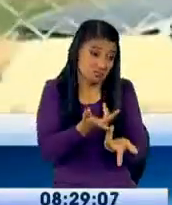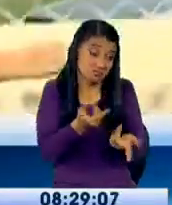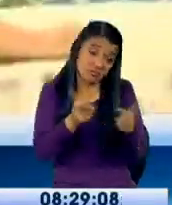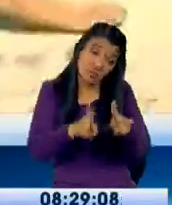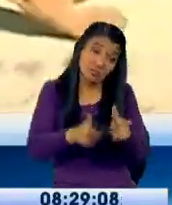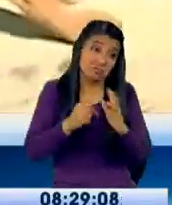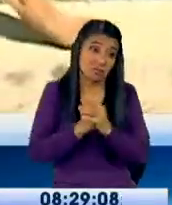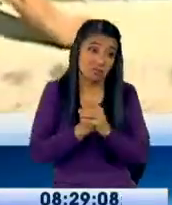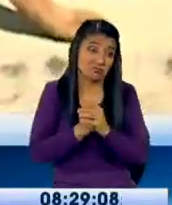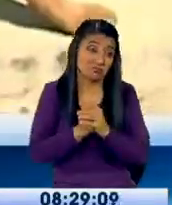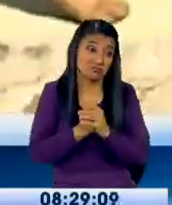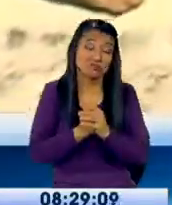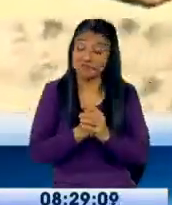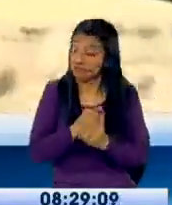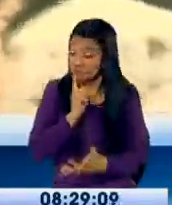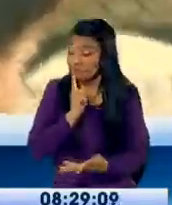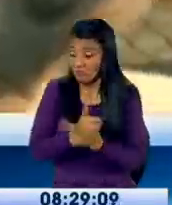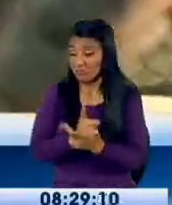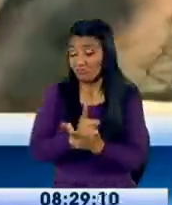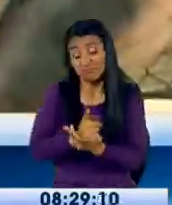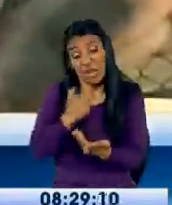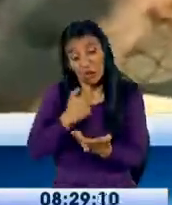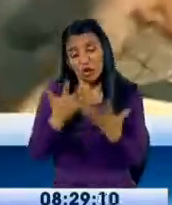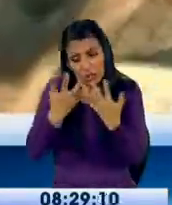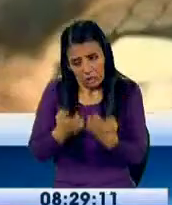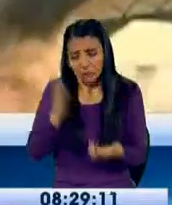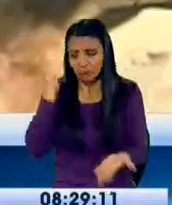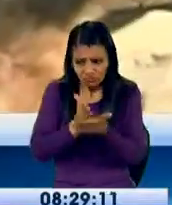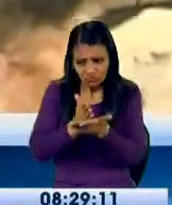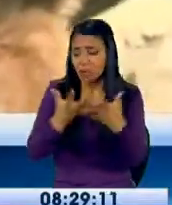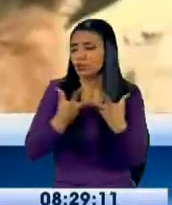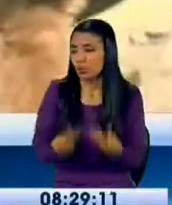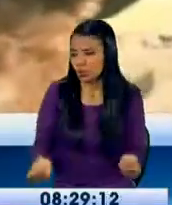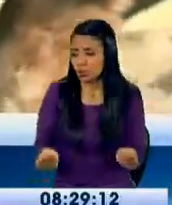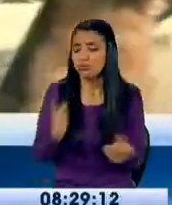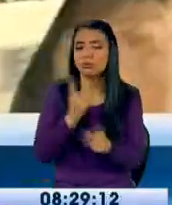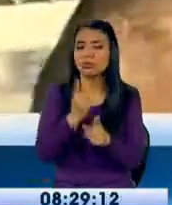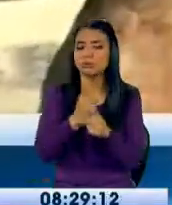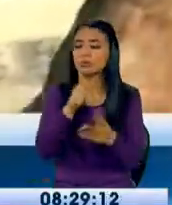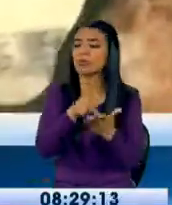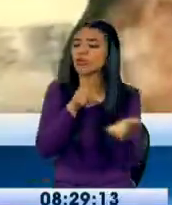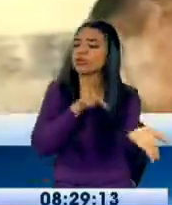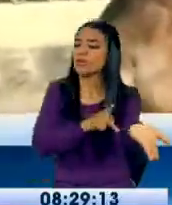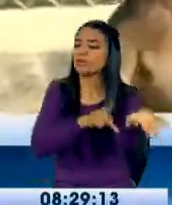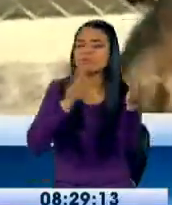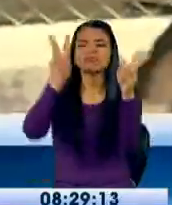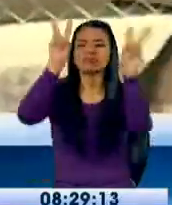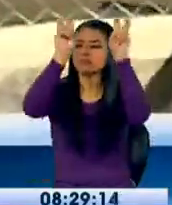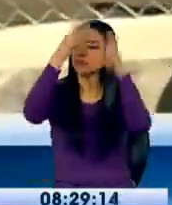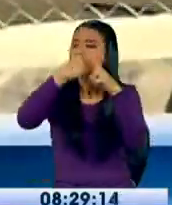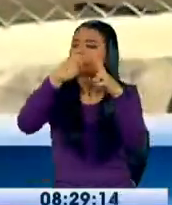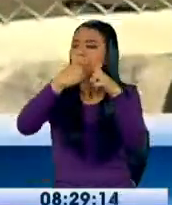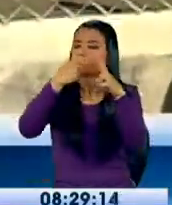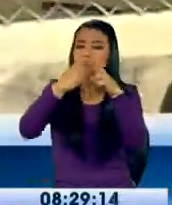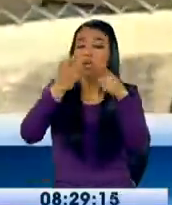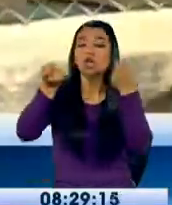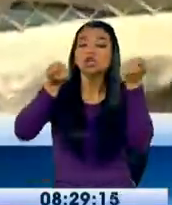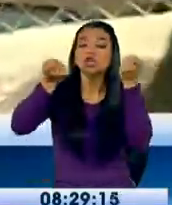población, los moradores de las zonas. Eso es lo que nosotros queremos evitar, por eso el proyecto se llama CEGESO, que es el control